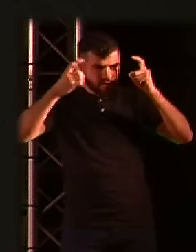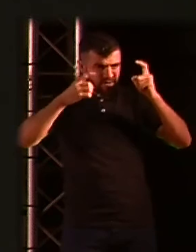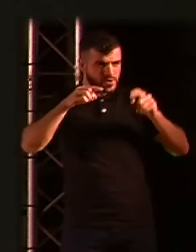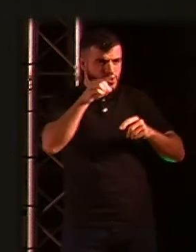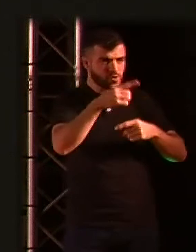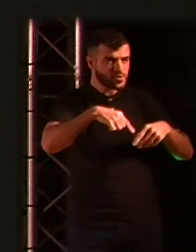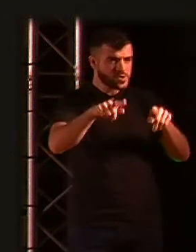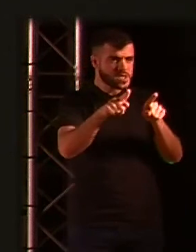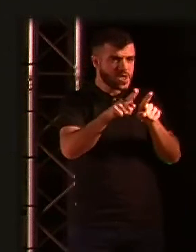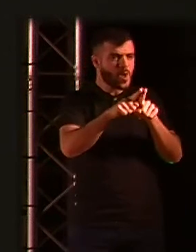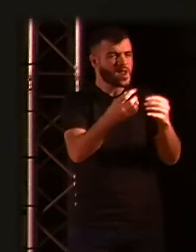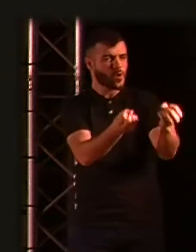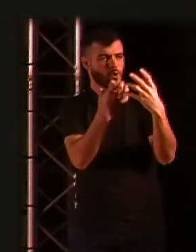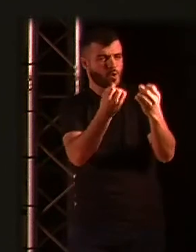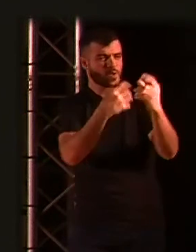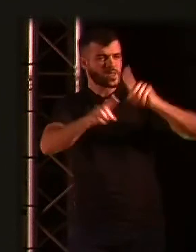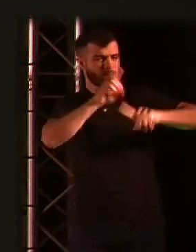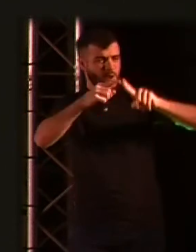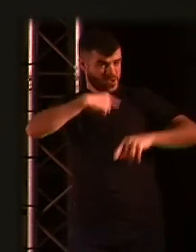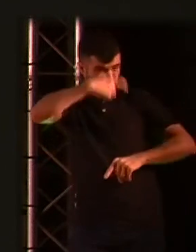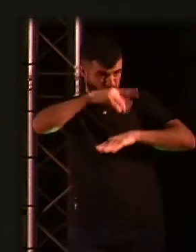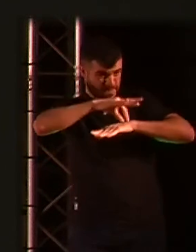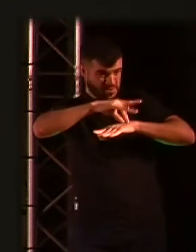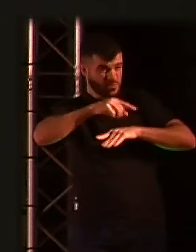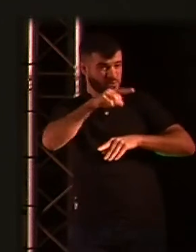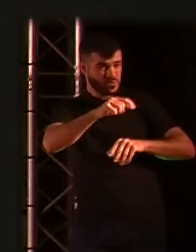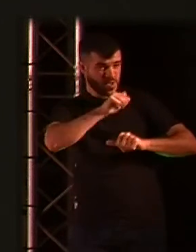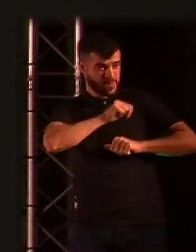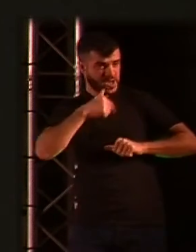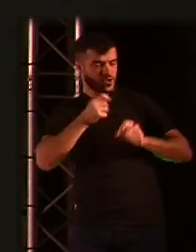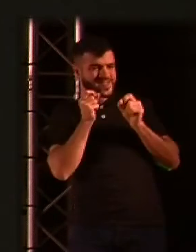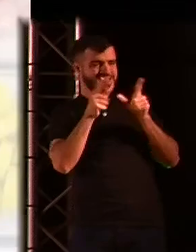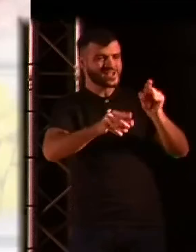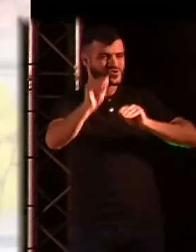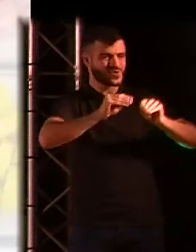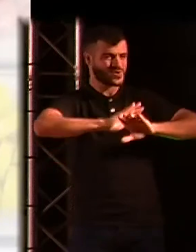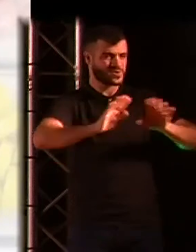mero contador de un problema y que espera que se le dé la solución desde fuera.